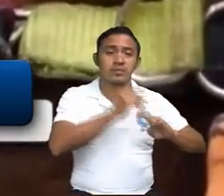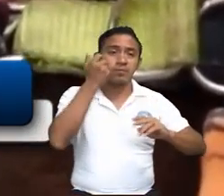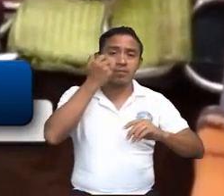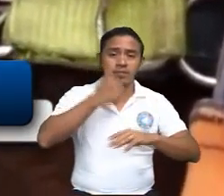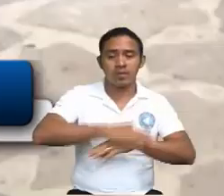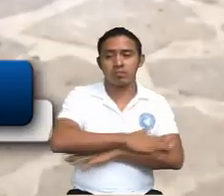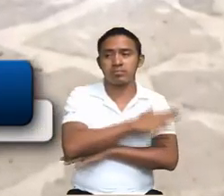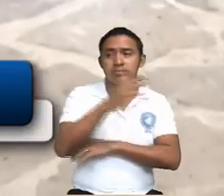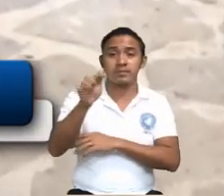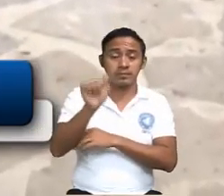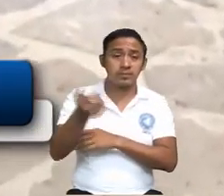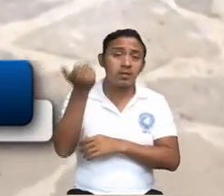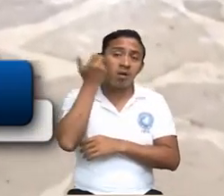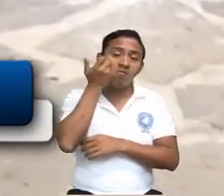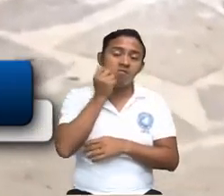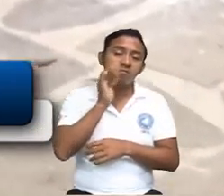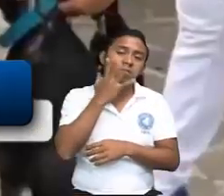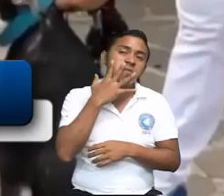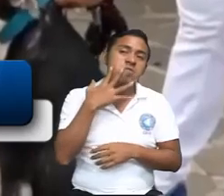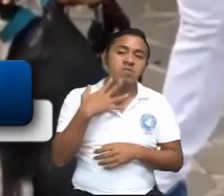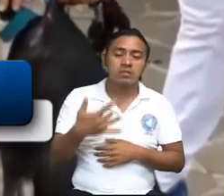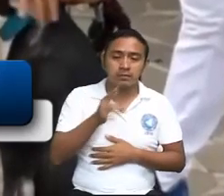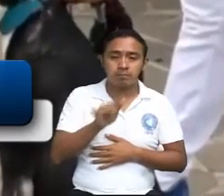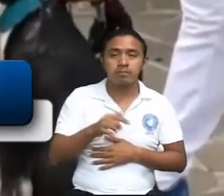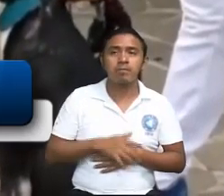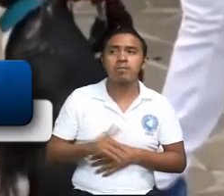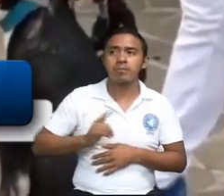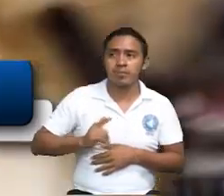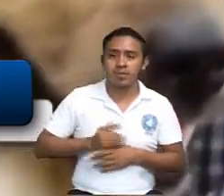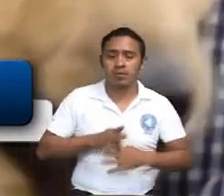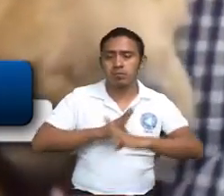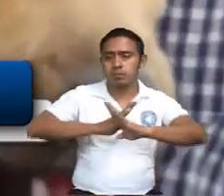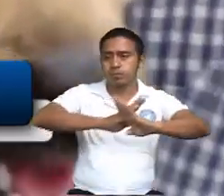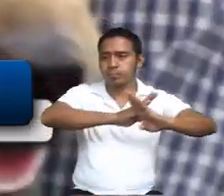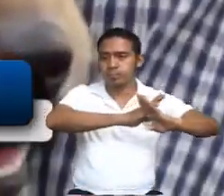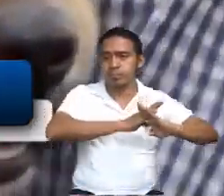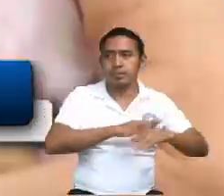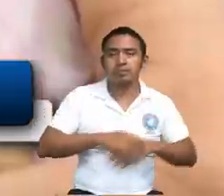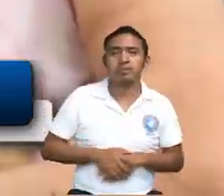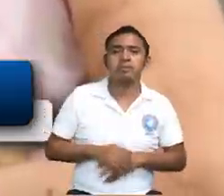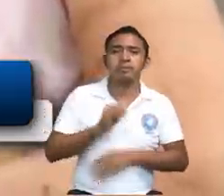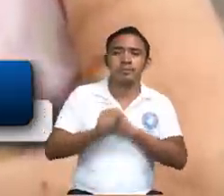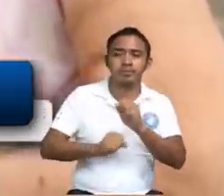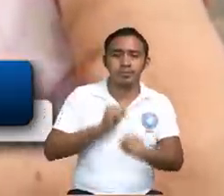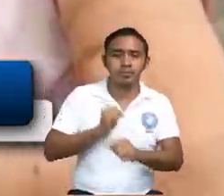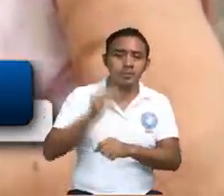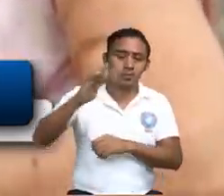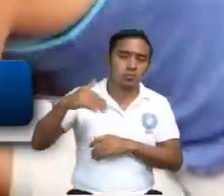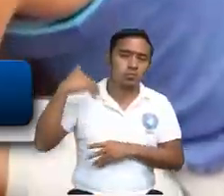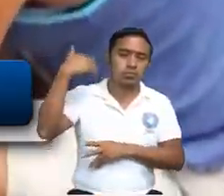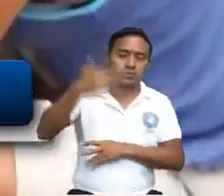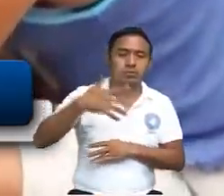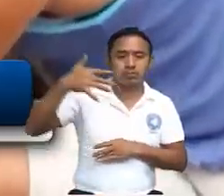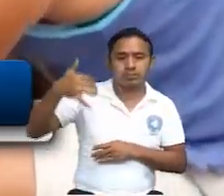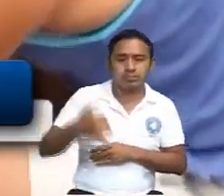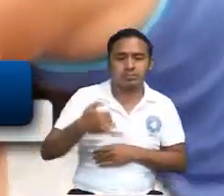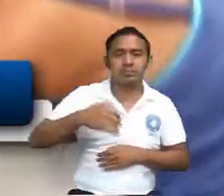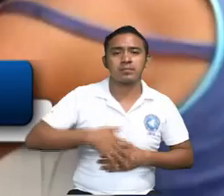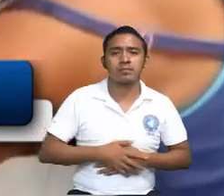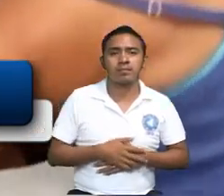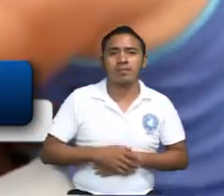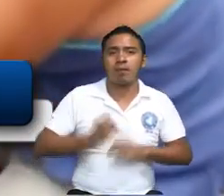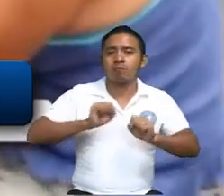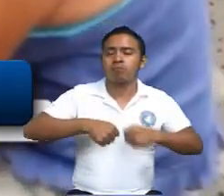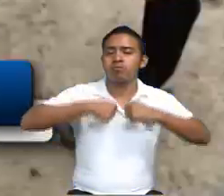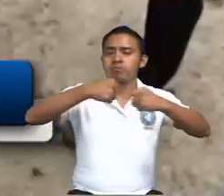rabia. Y él va a tener inmunidad. Si el año siguiente nosotros administramos otra dosis, entonces lo que hacemos es